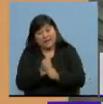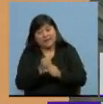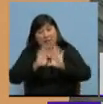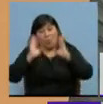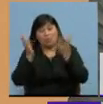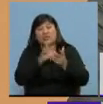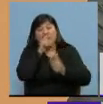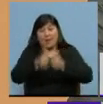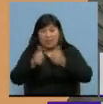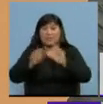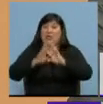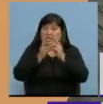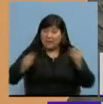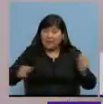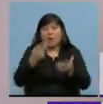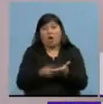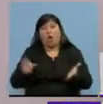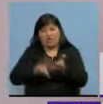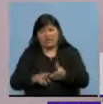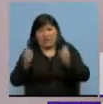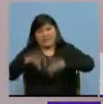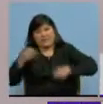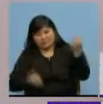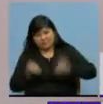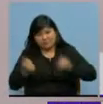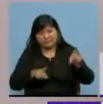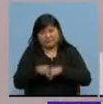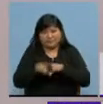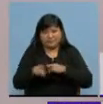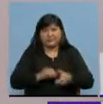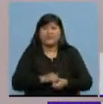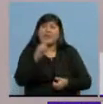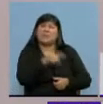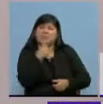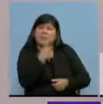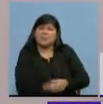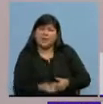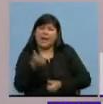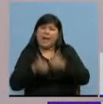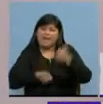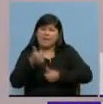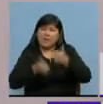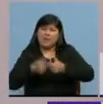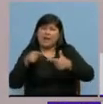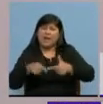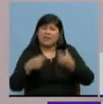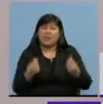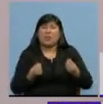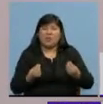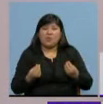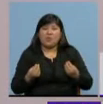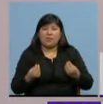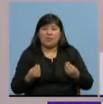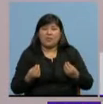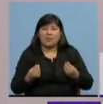a lo habitual. Bueno, ¿cómo está el campeonato, teniendo en cuenta que para esta etapa, justamente el tema